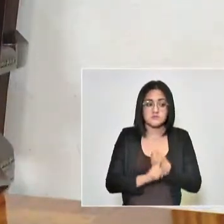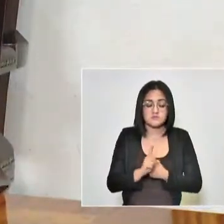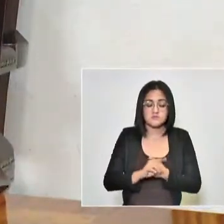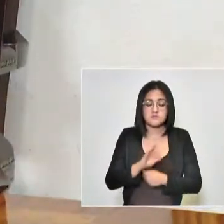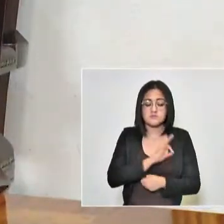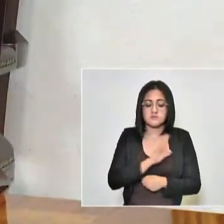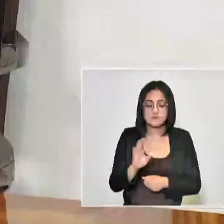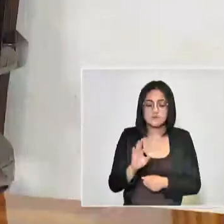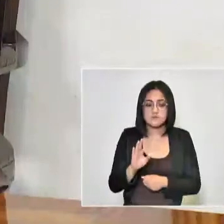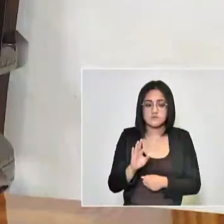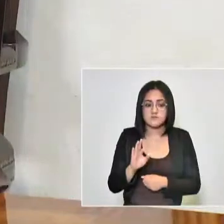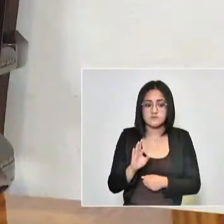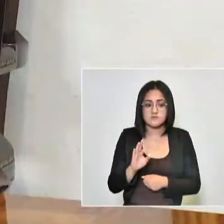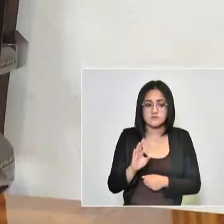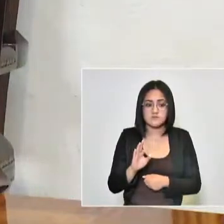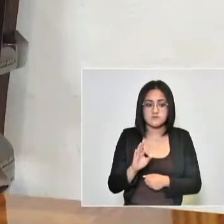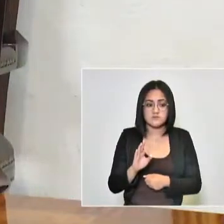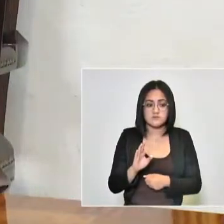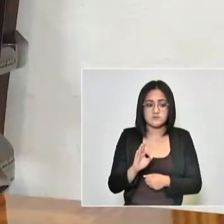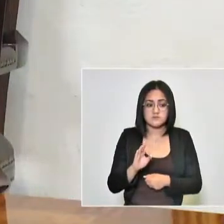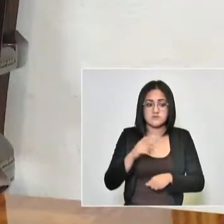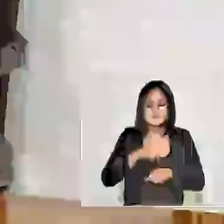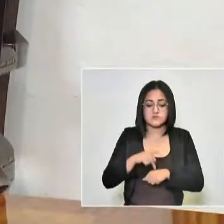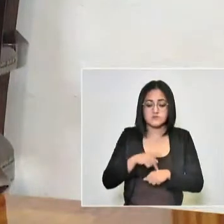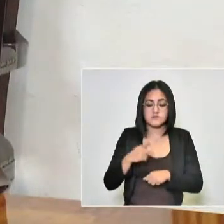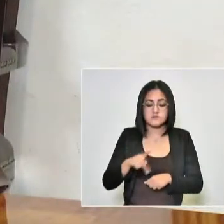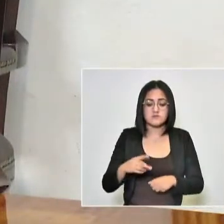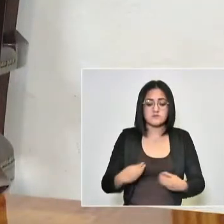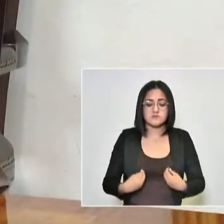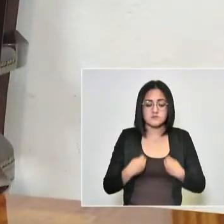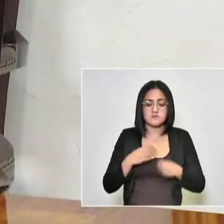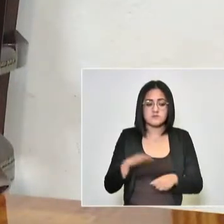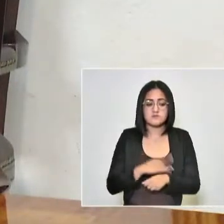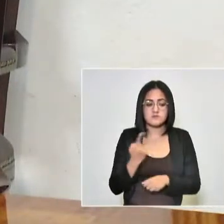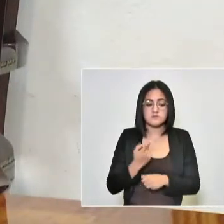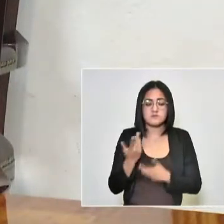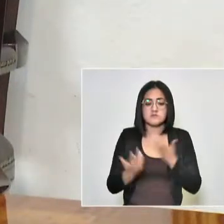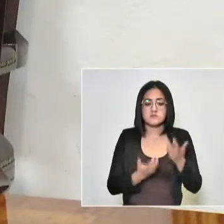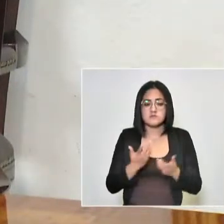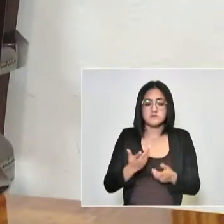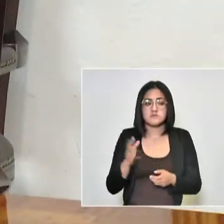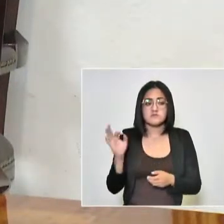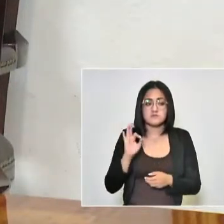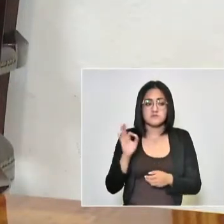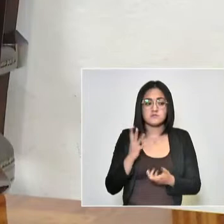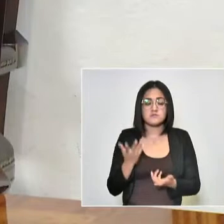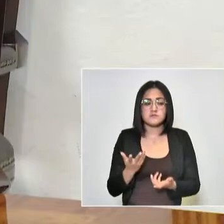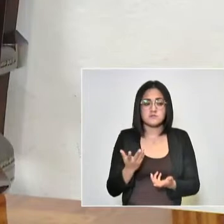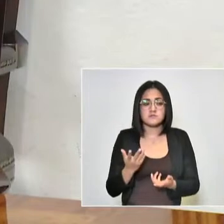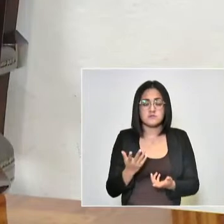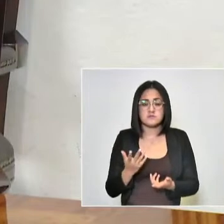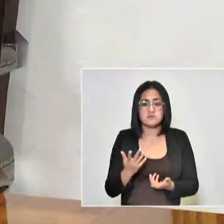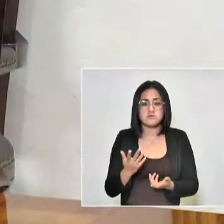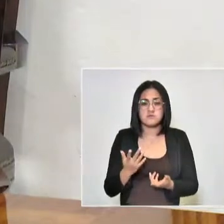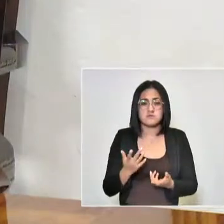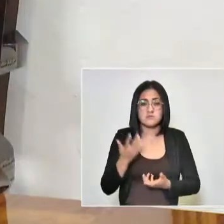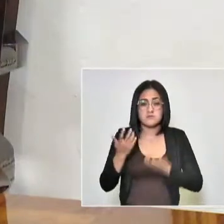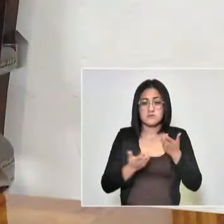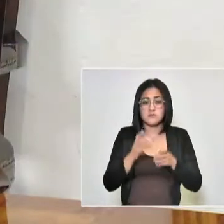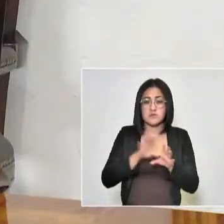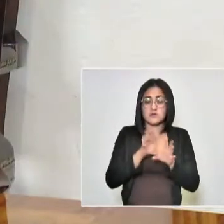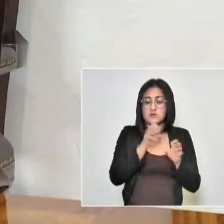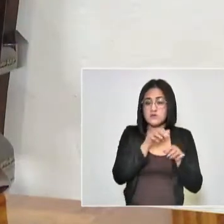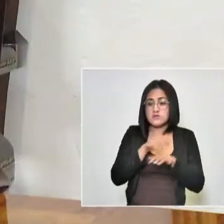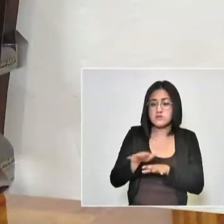podrían correr riesgo su vida porque el fuego tiende a tener movimientos inesperados, sobre todo